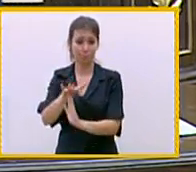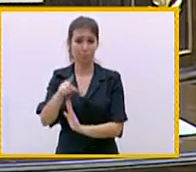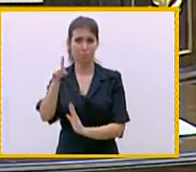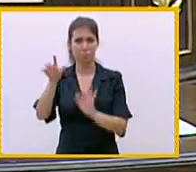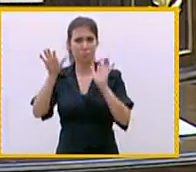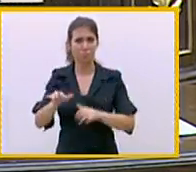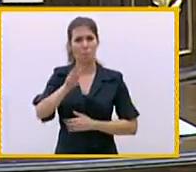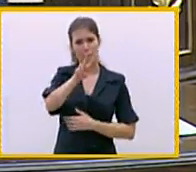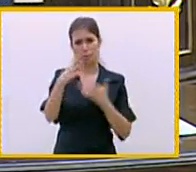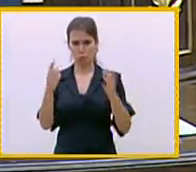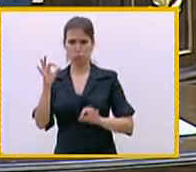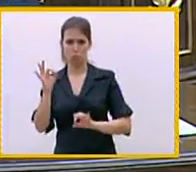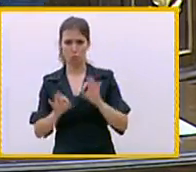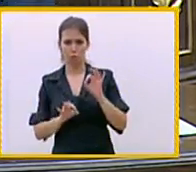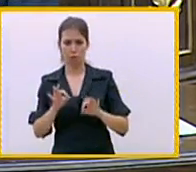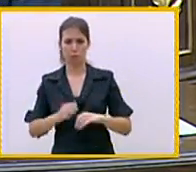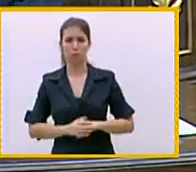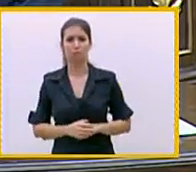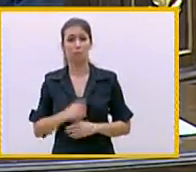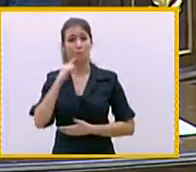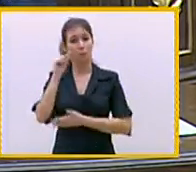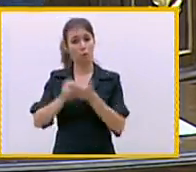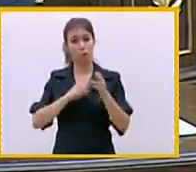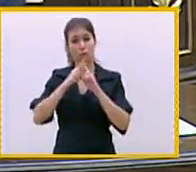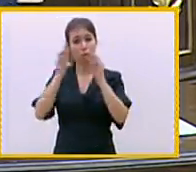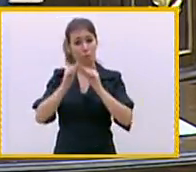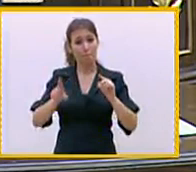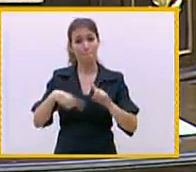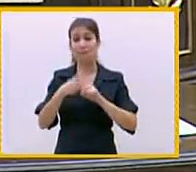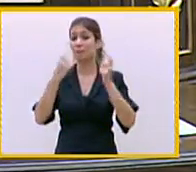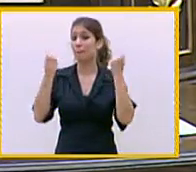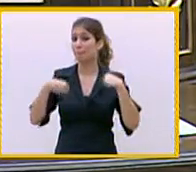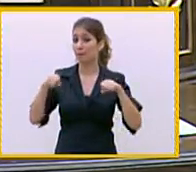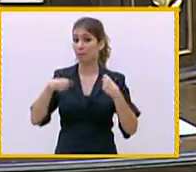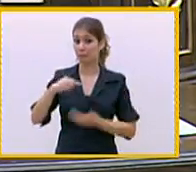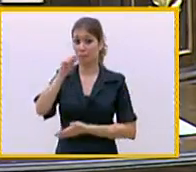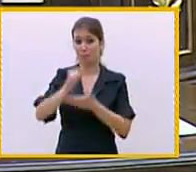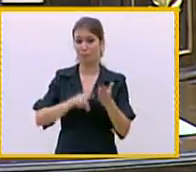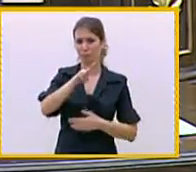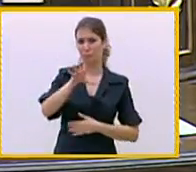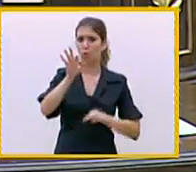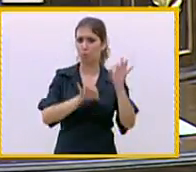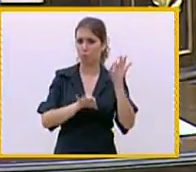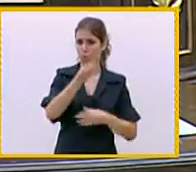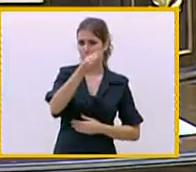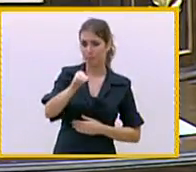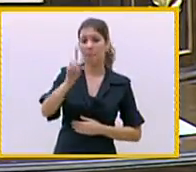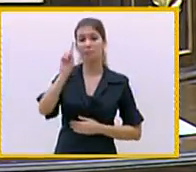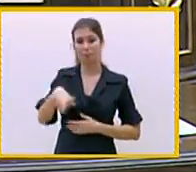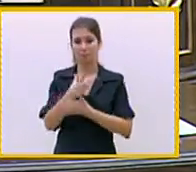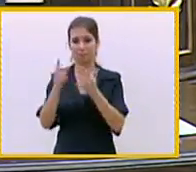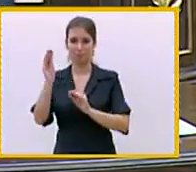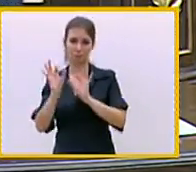28%. Y los contratos de formación y en prácticas firmados han crecido un 24% y un 17% respectivamente.